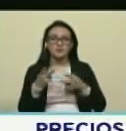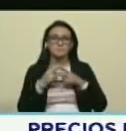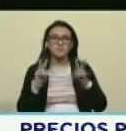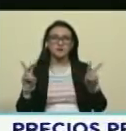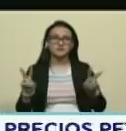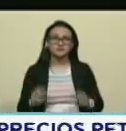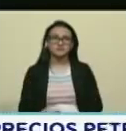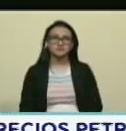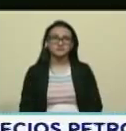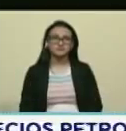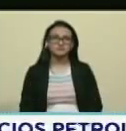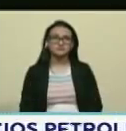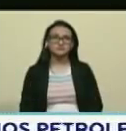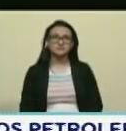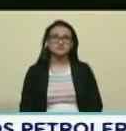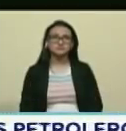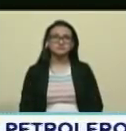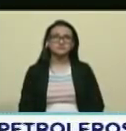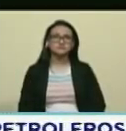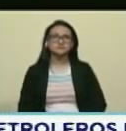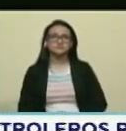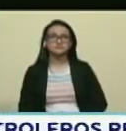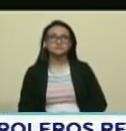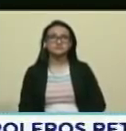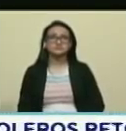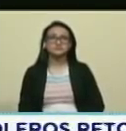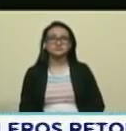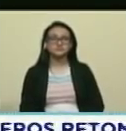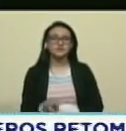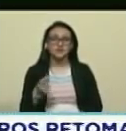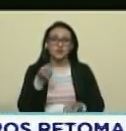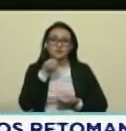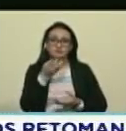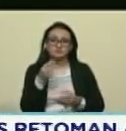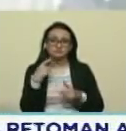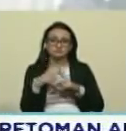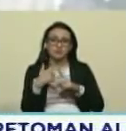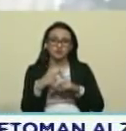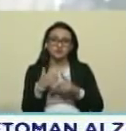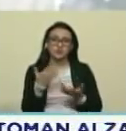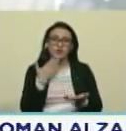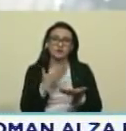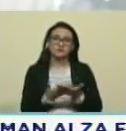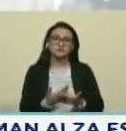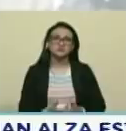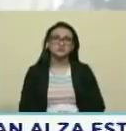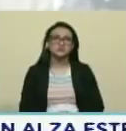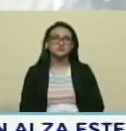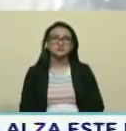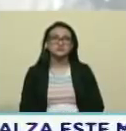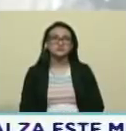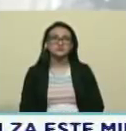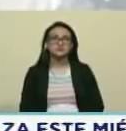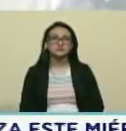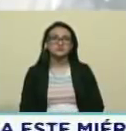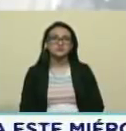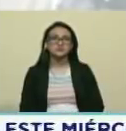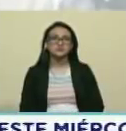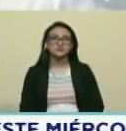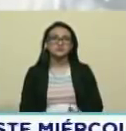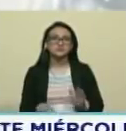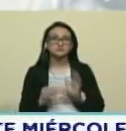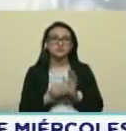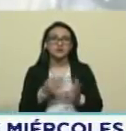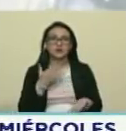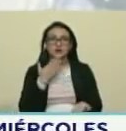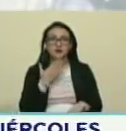definitiva. Yo creo que fueron unos comentarios positivos que los agradecemos. Quiero nuevamente